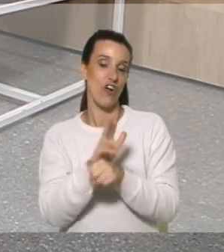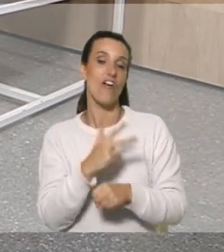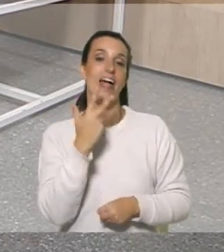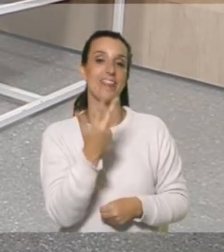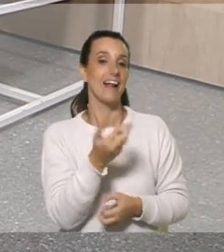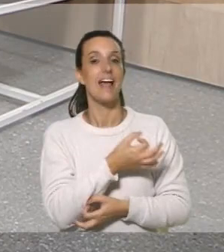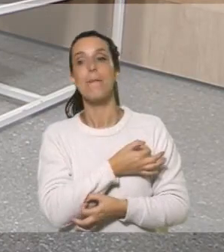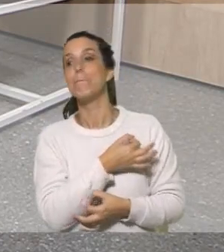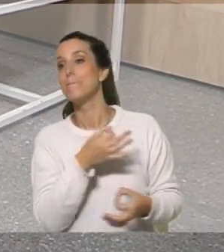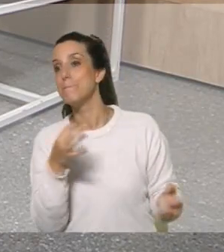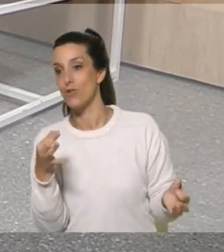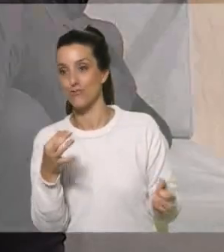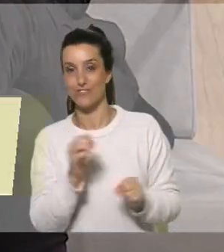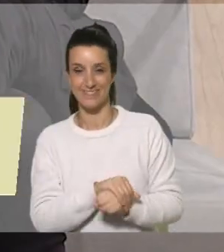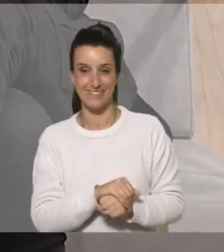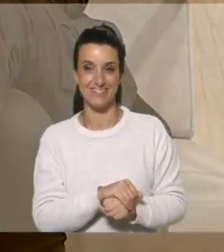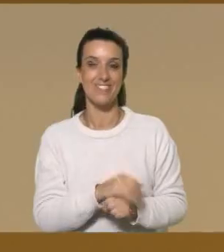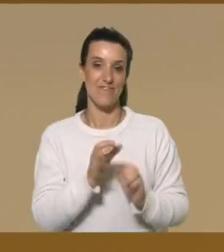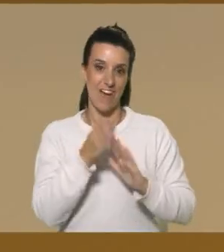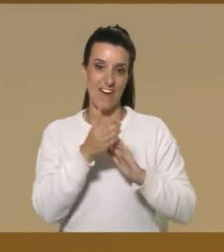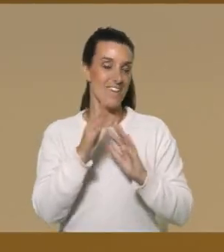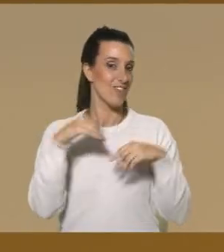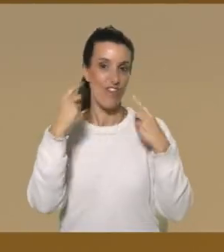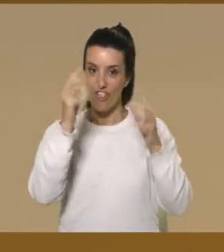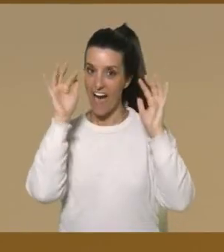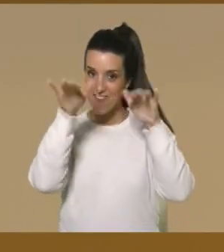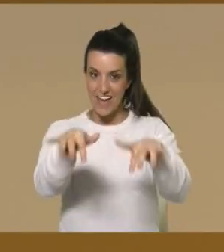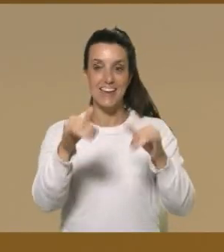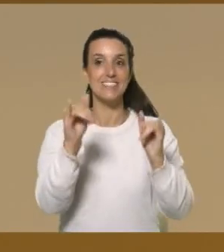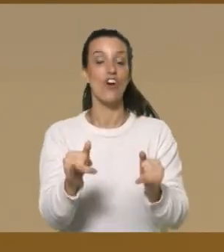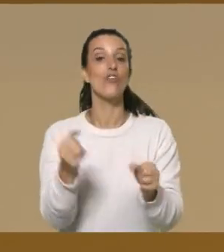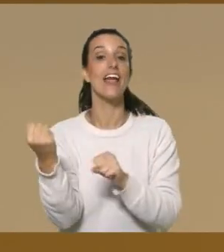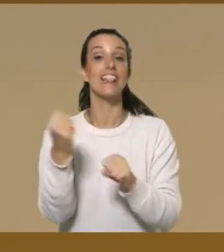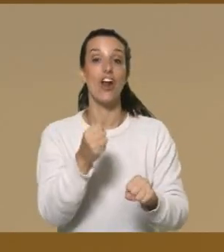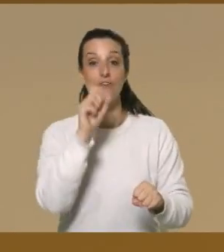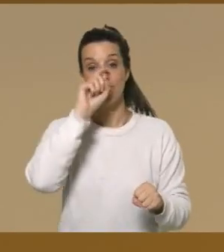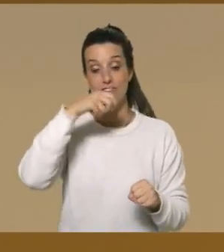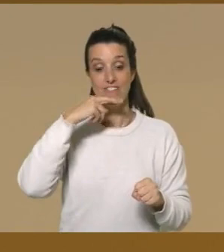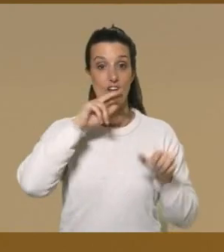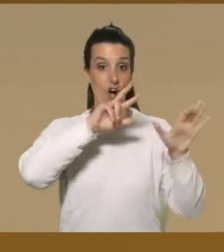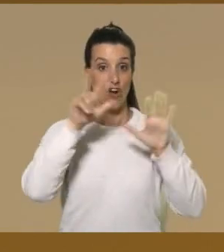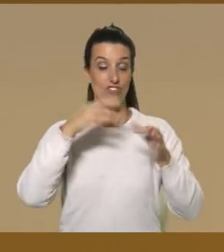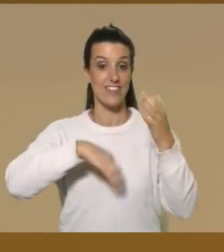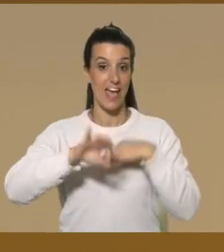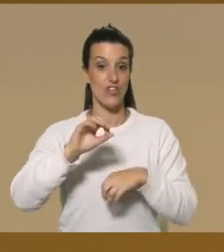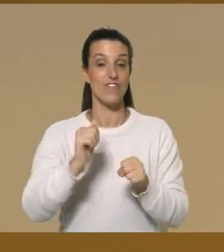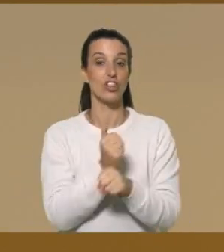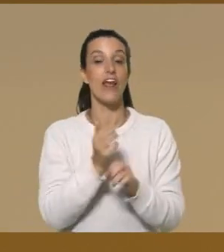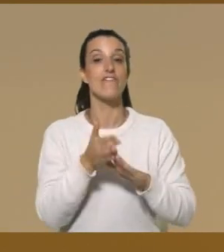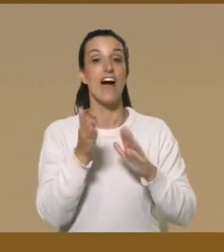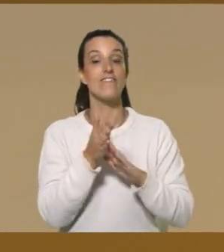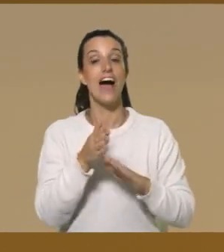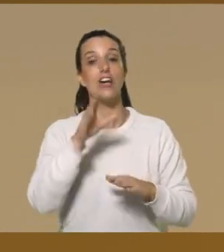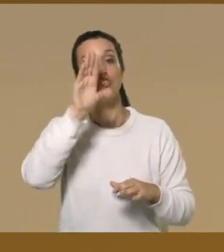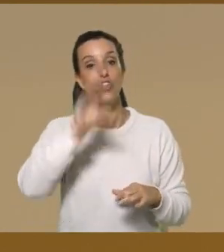maravillosa que no se pueden perder no vamos a estar todos ahí el el estreno Montevideo Es este viernes ocho en el teatro Victoria y se presentan